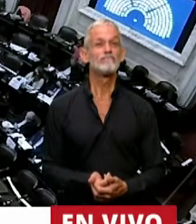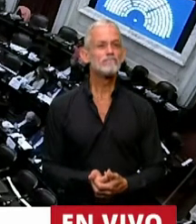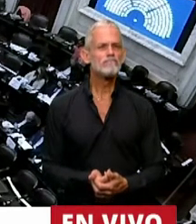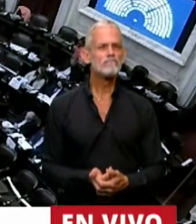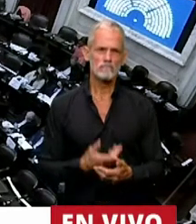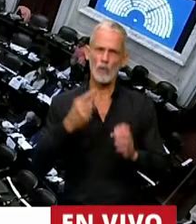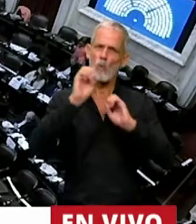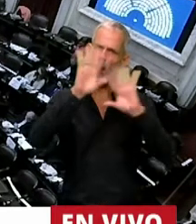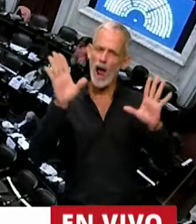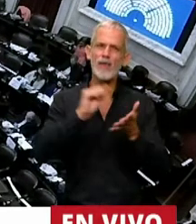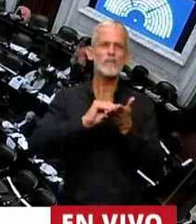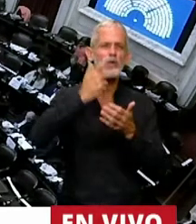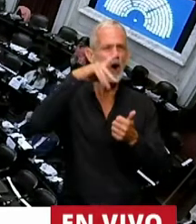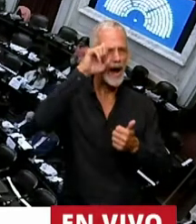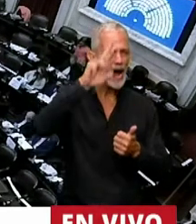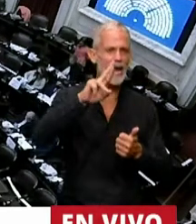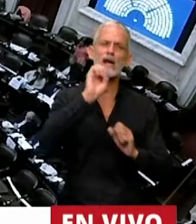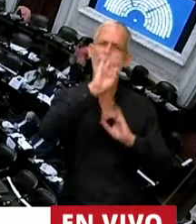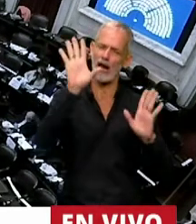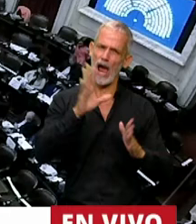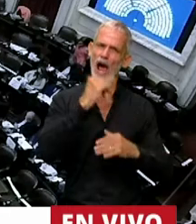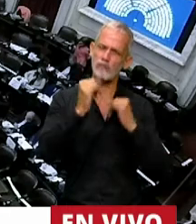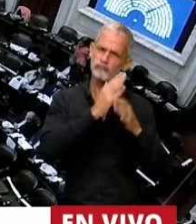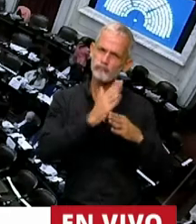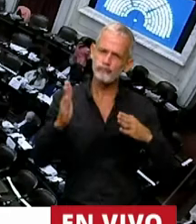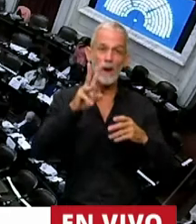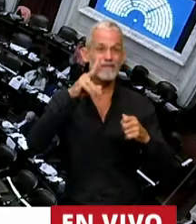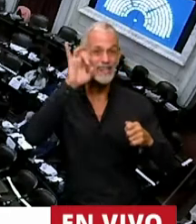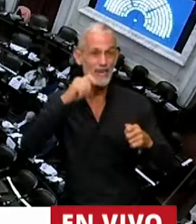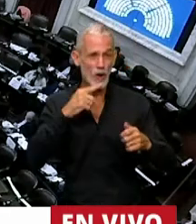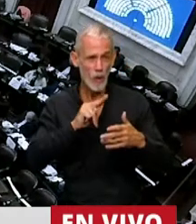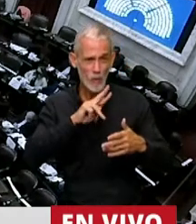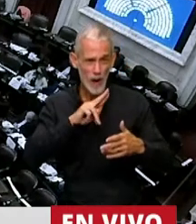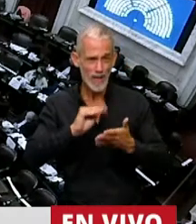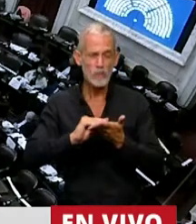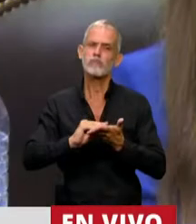Han sido muy claros el diputado Heller, la diputada Vallejos,